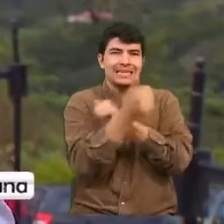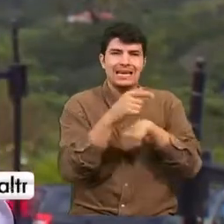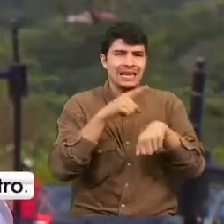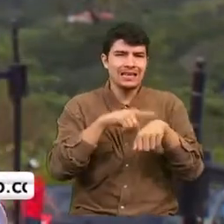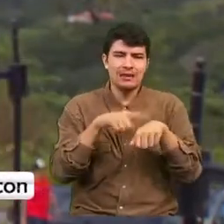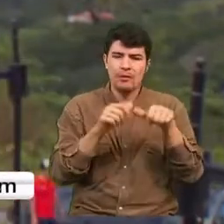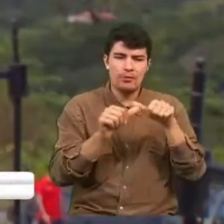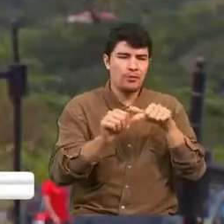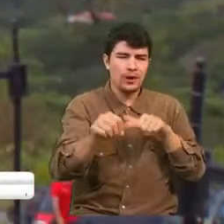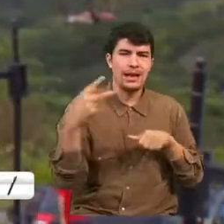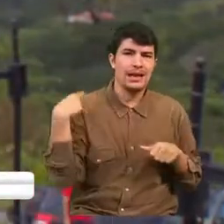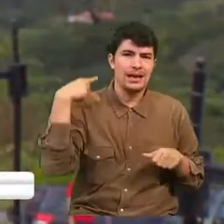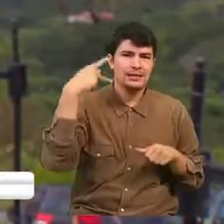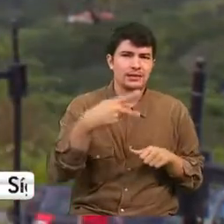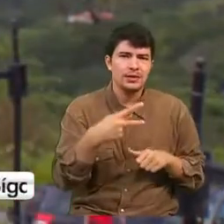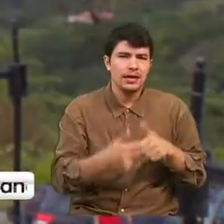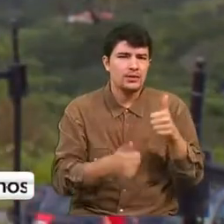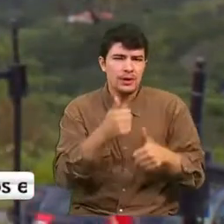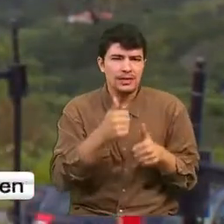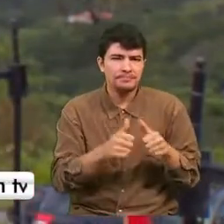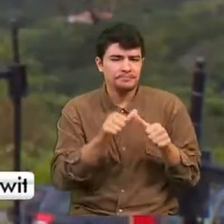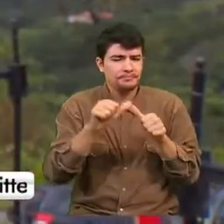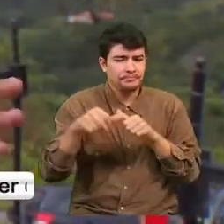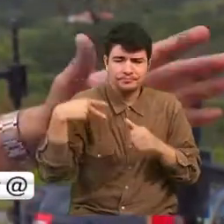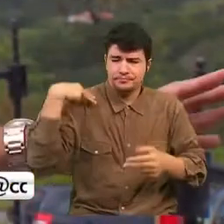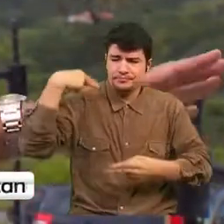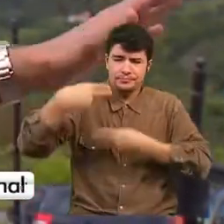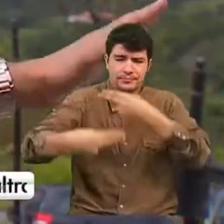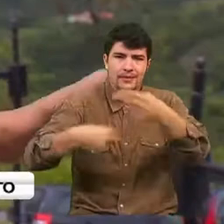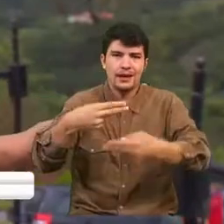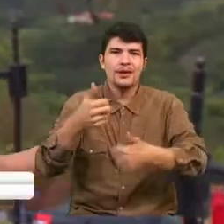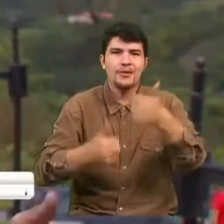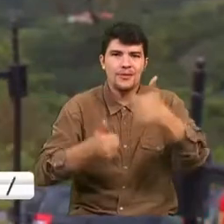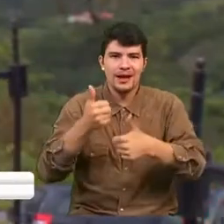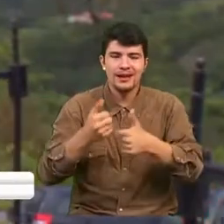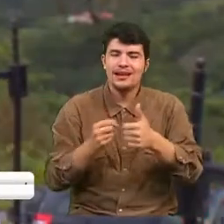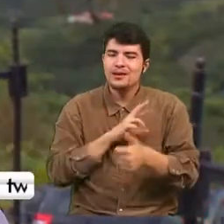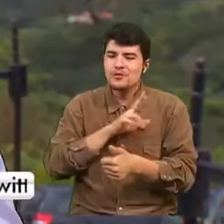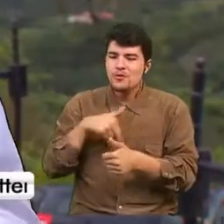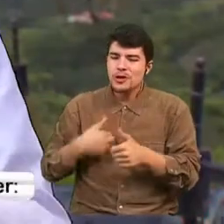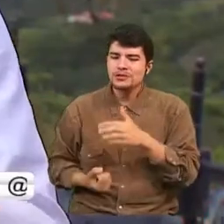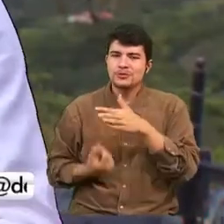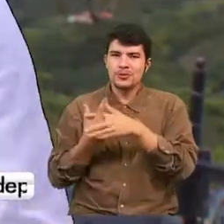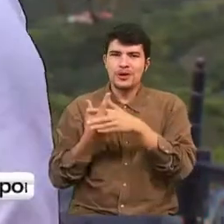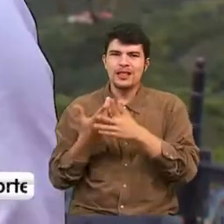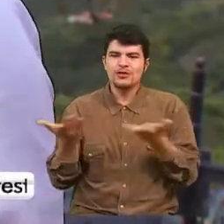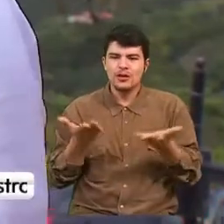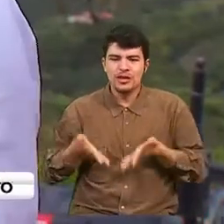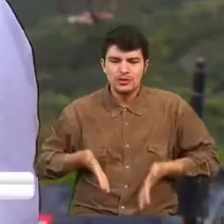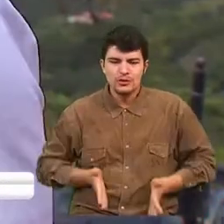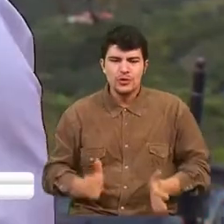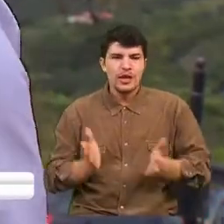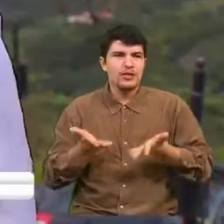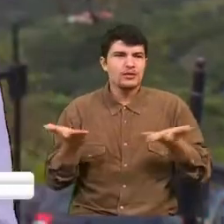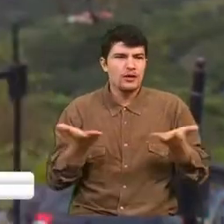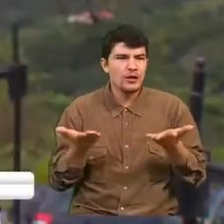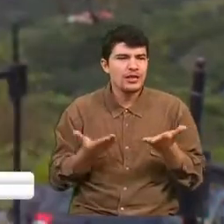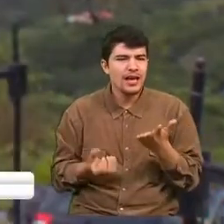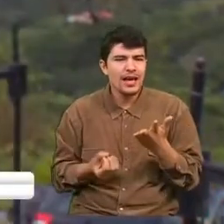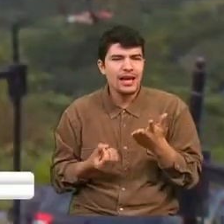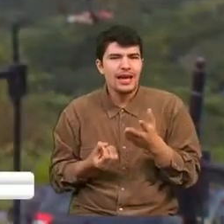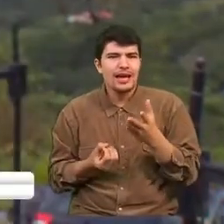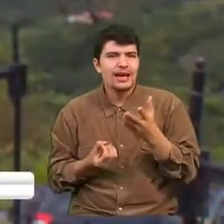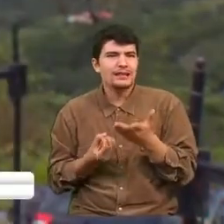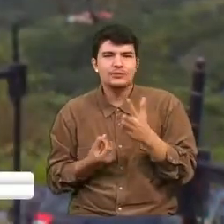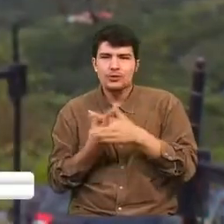tiempo, en la historia, generación tras generación, es esto, nuestro origen, de dónde venimos, de nuestra cultura, de nuestro folclor, de